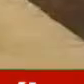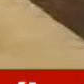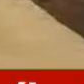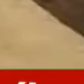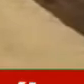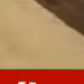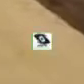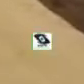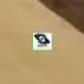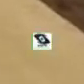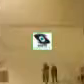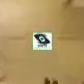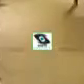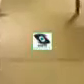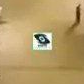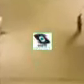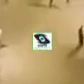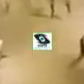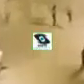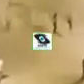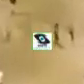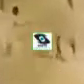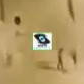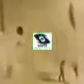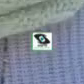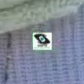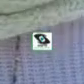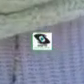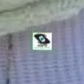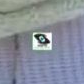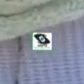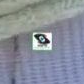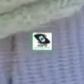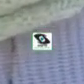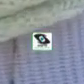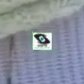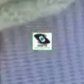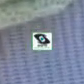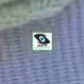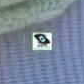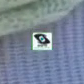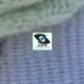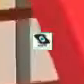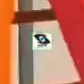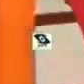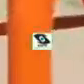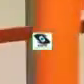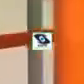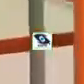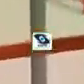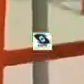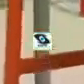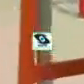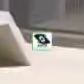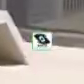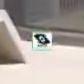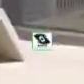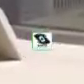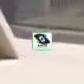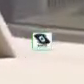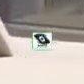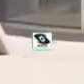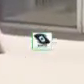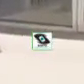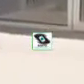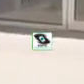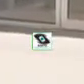adulta. Más espacios, muchos más espacios de estos, con esta calidad, con este diseño, pensados realmente en el